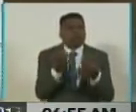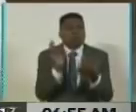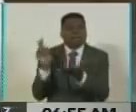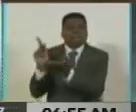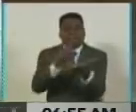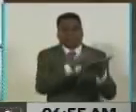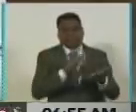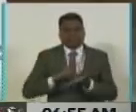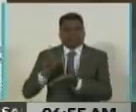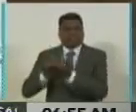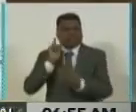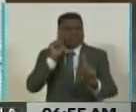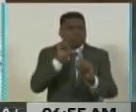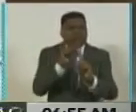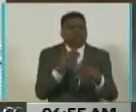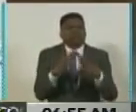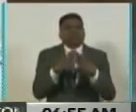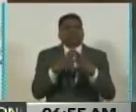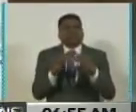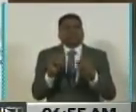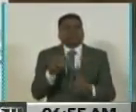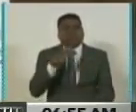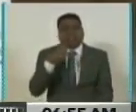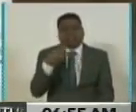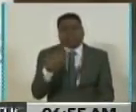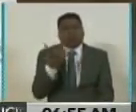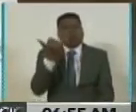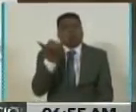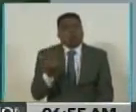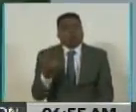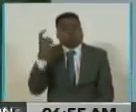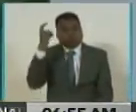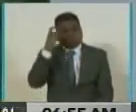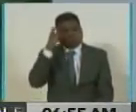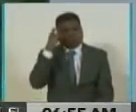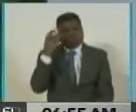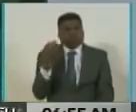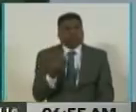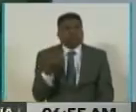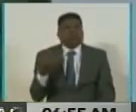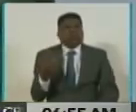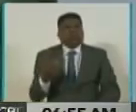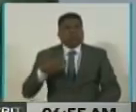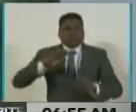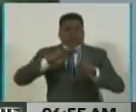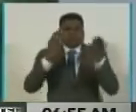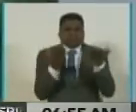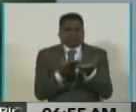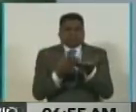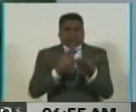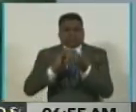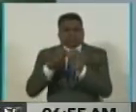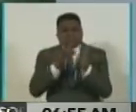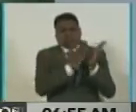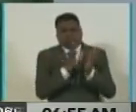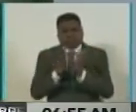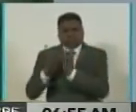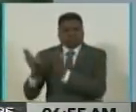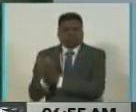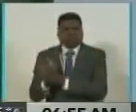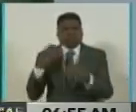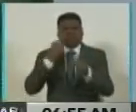participa directamente en lo que pasa en la coyuntura nacional y política? Bueno, hoy día, como está el mundo, digamos, estructurado y organizado, y todo como